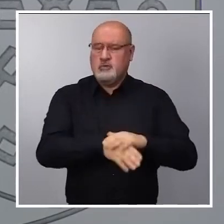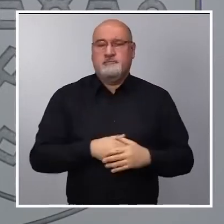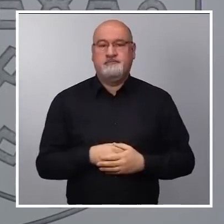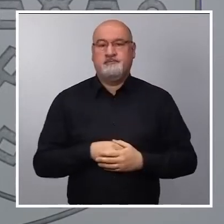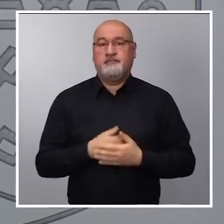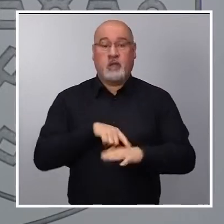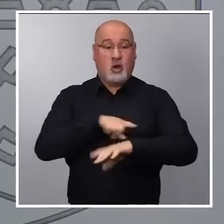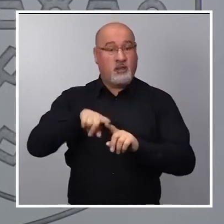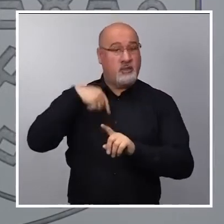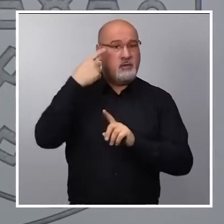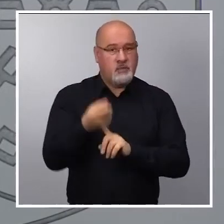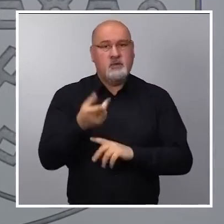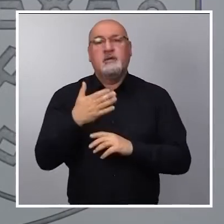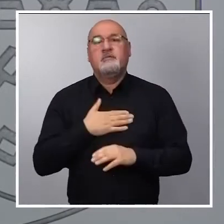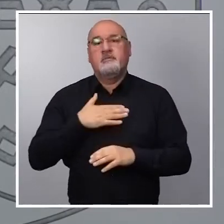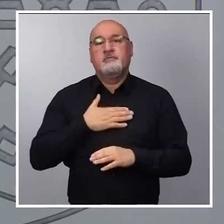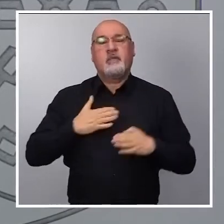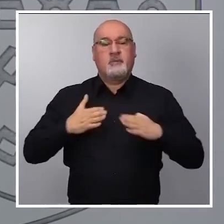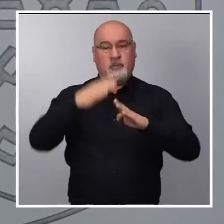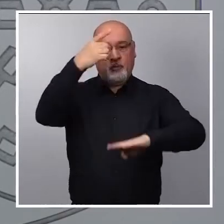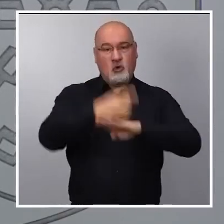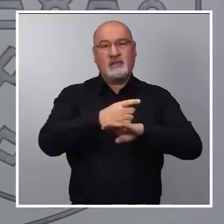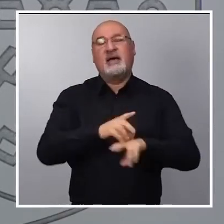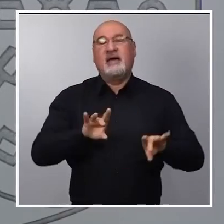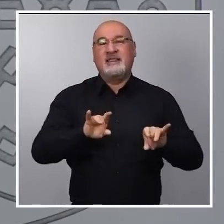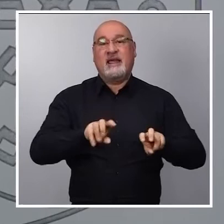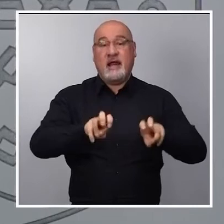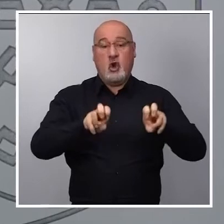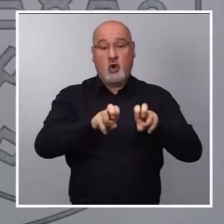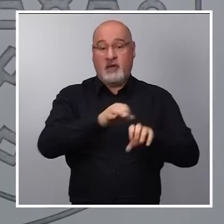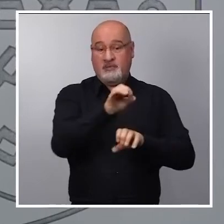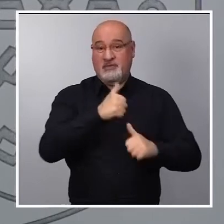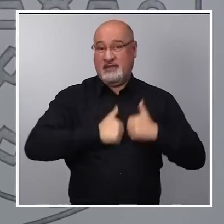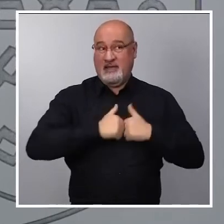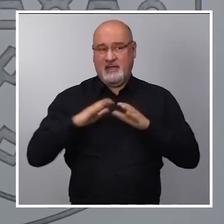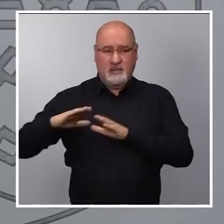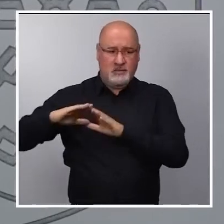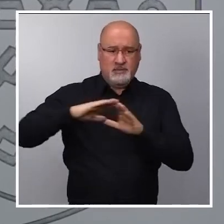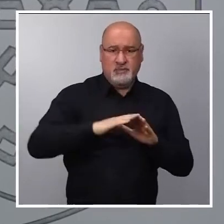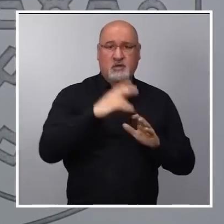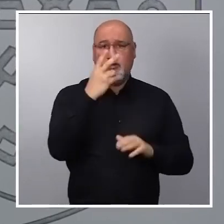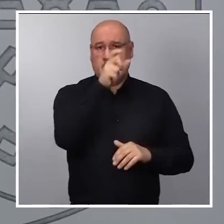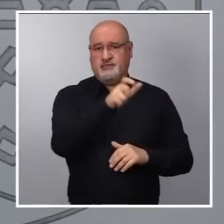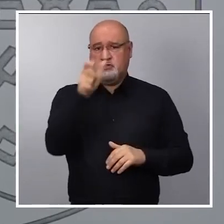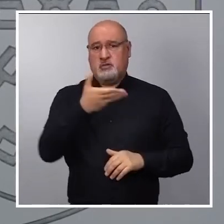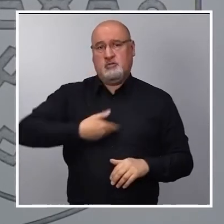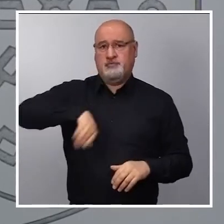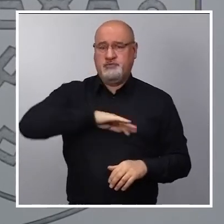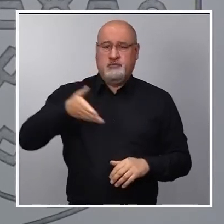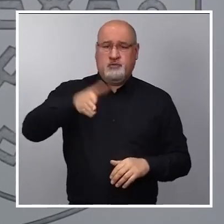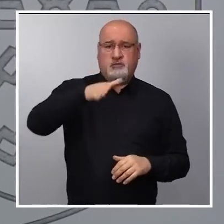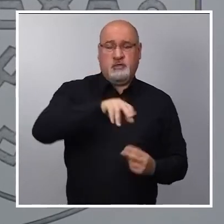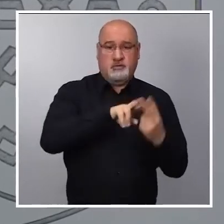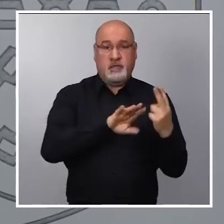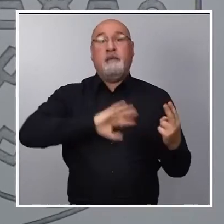chegará ao porto de Terranova un barco con dos de los cadáveres e que tamén, mañana por la mañana, chegaría ao barco